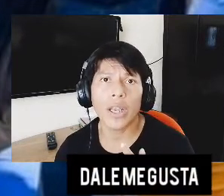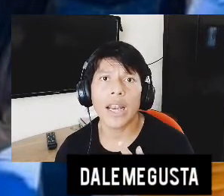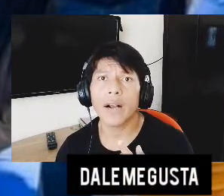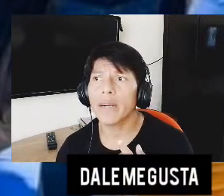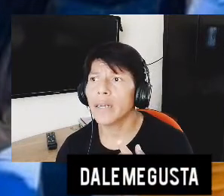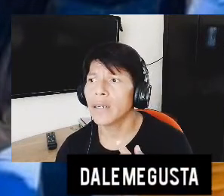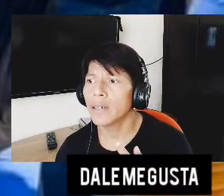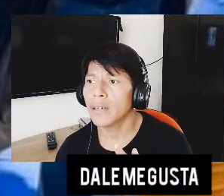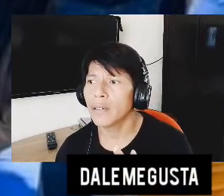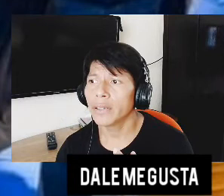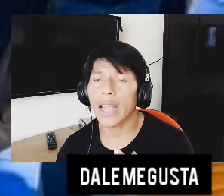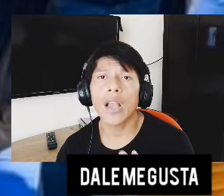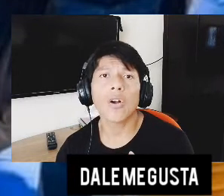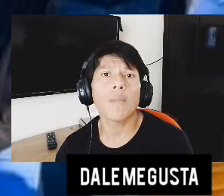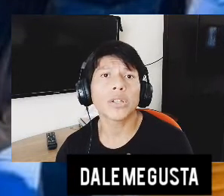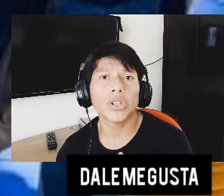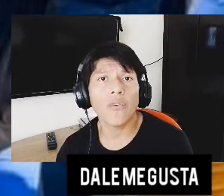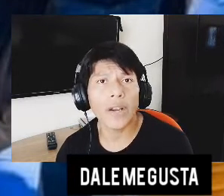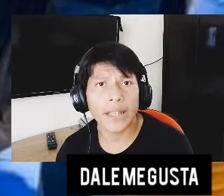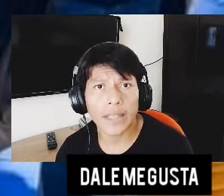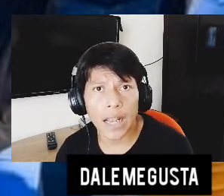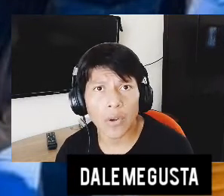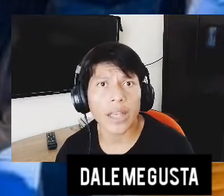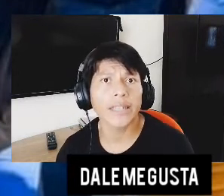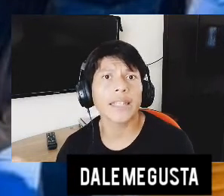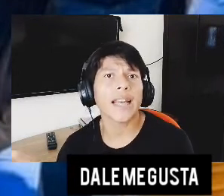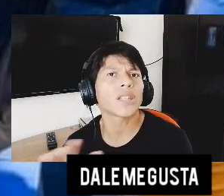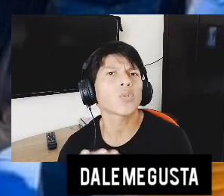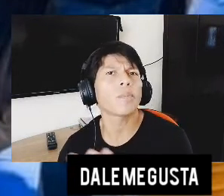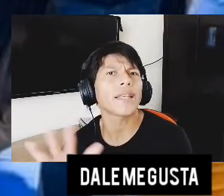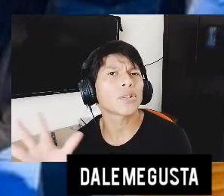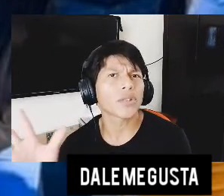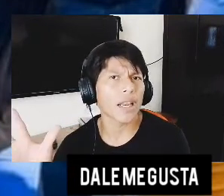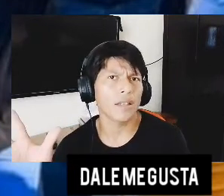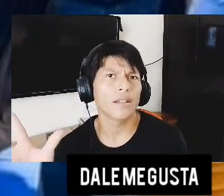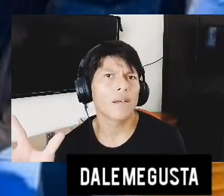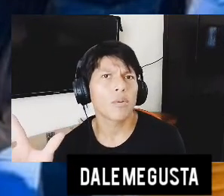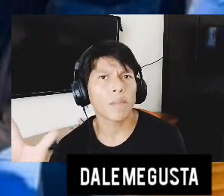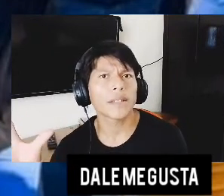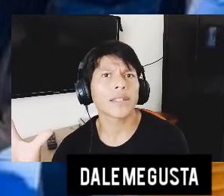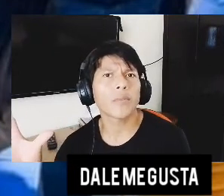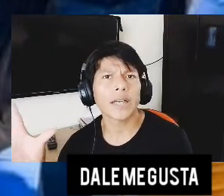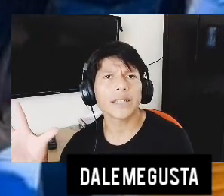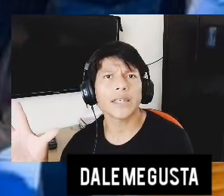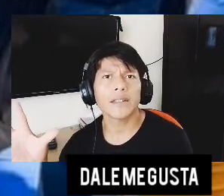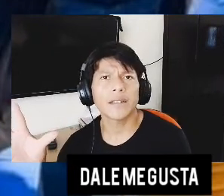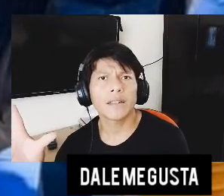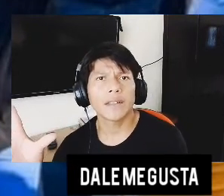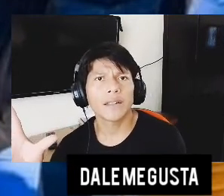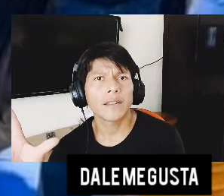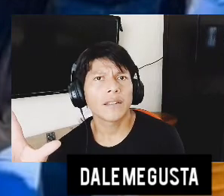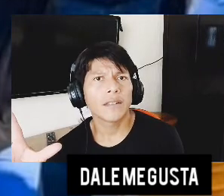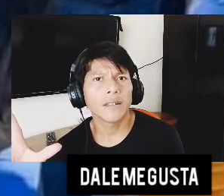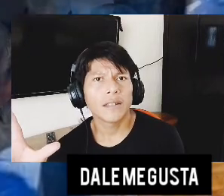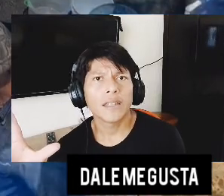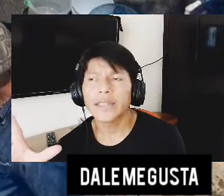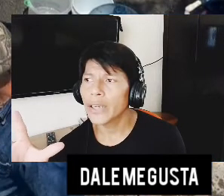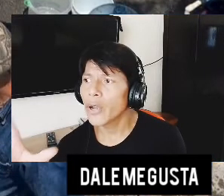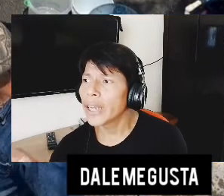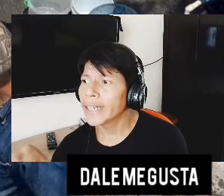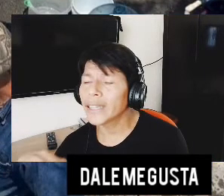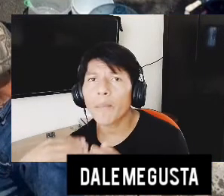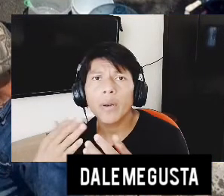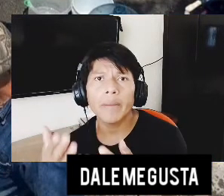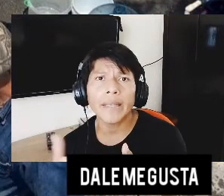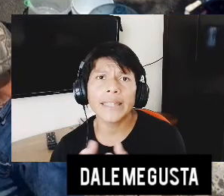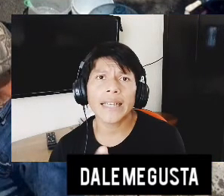fuera lo del agua. O sea, como si yo fuera Tlaloc, etc. Estupidez total por parte de Samuel García. En serio.